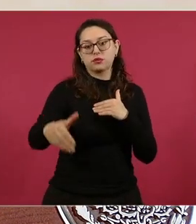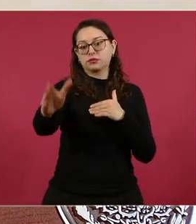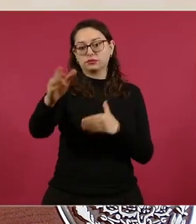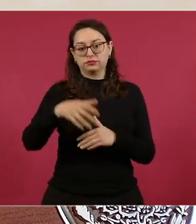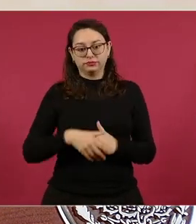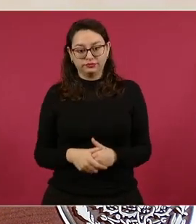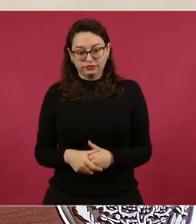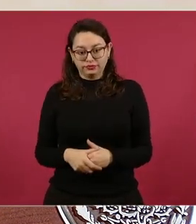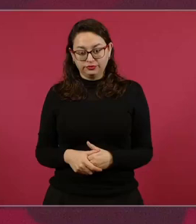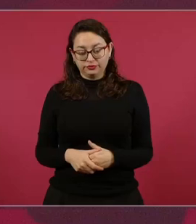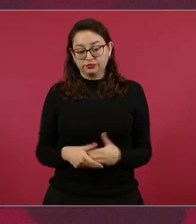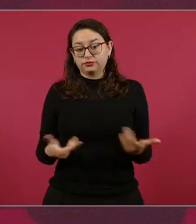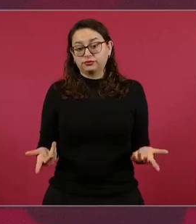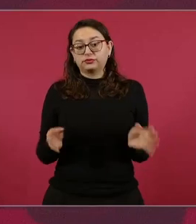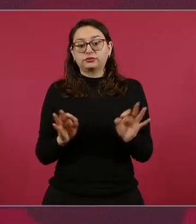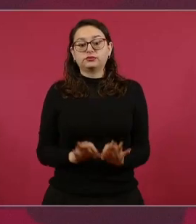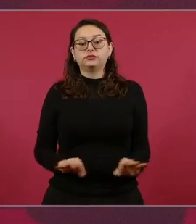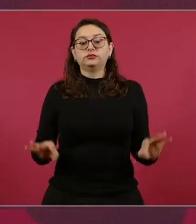porque los jóvenes